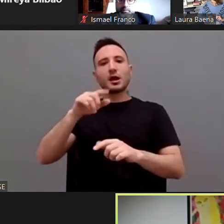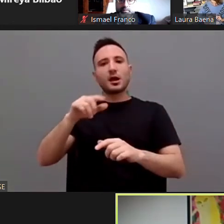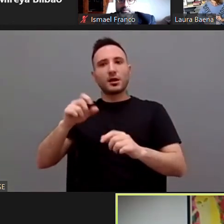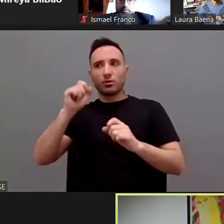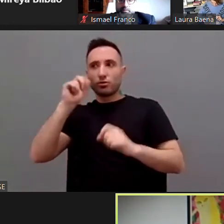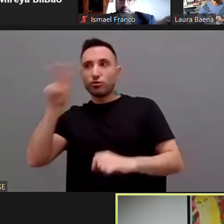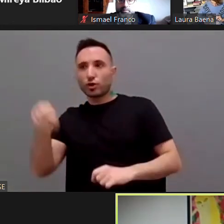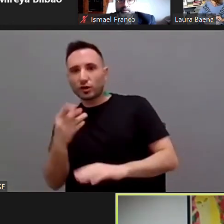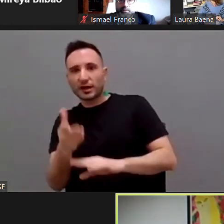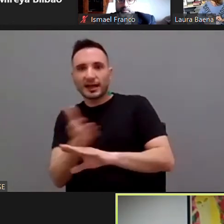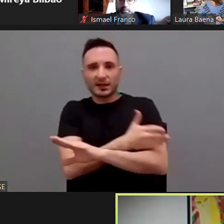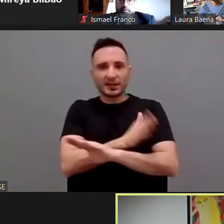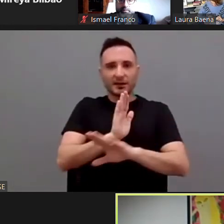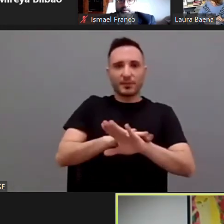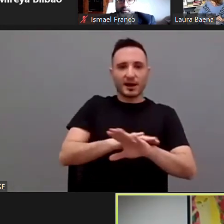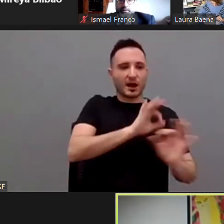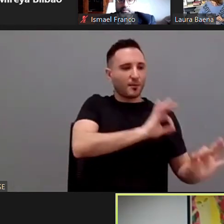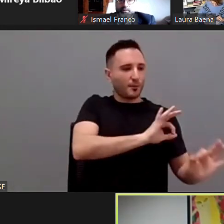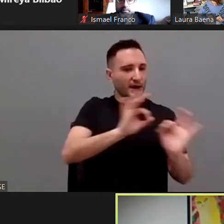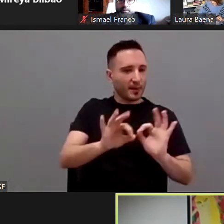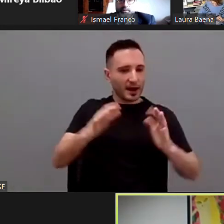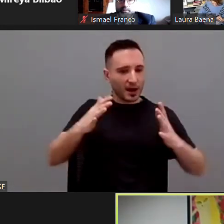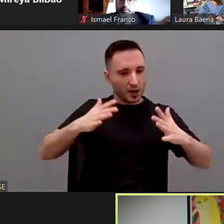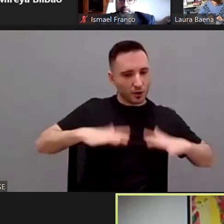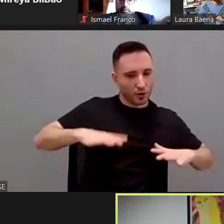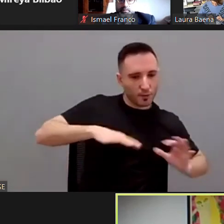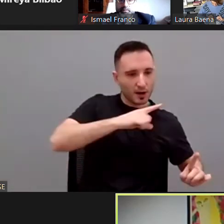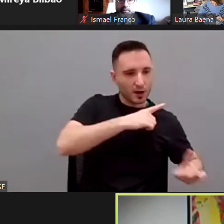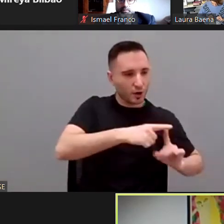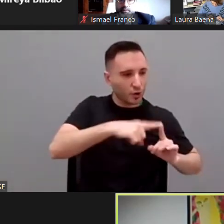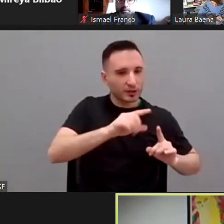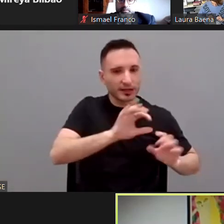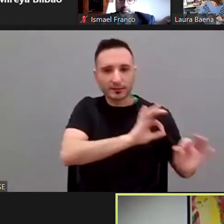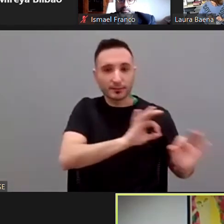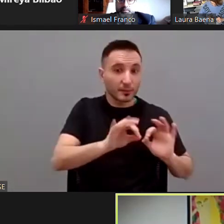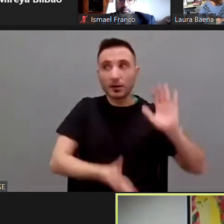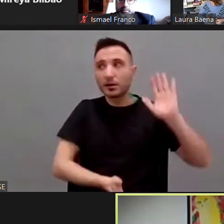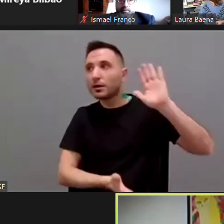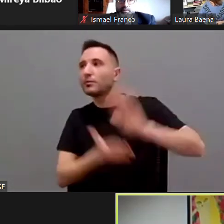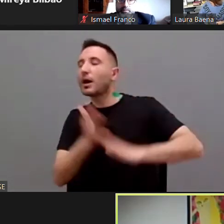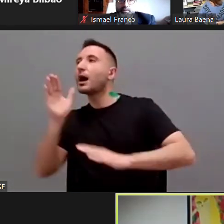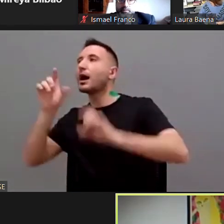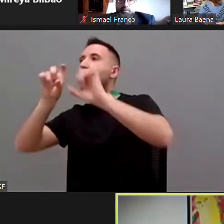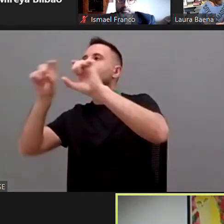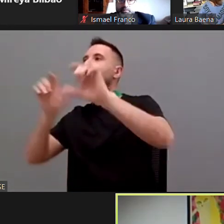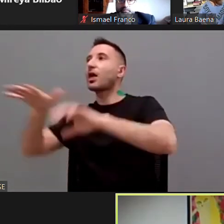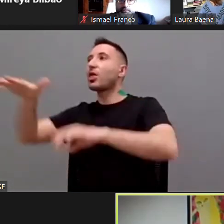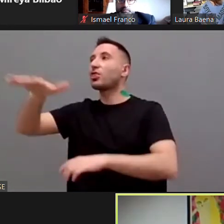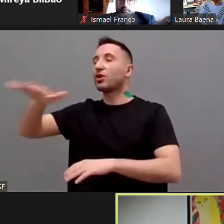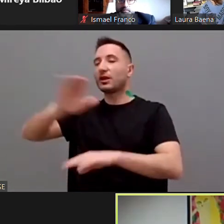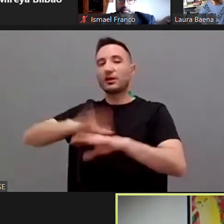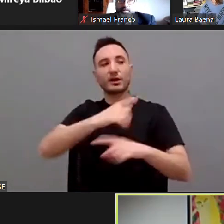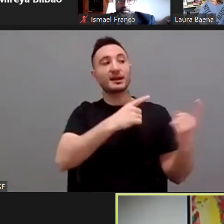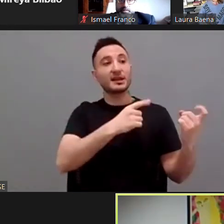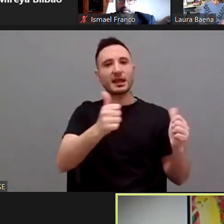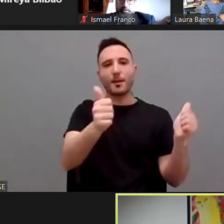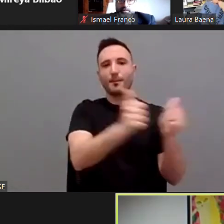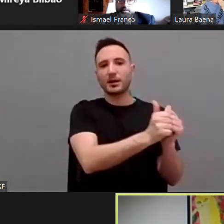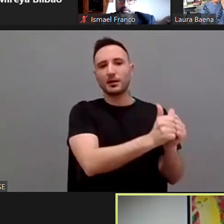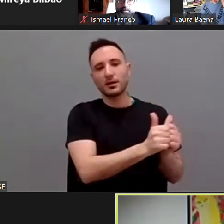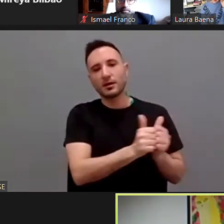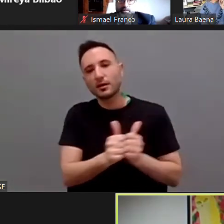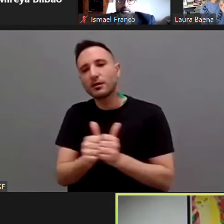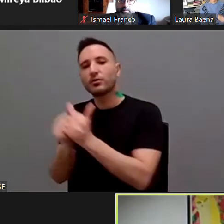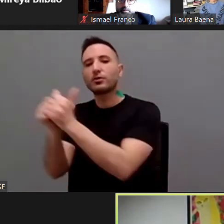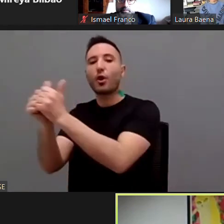porque para poder prepararse o para poder acudir al centro de trabajo necesitan pues que alguien les apoye en todo lo que son las